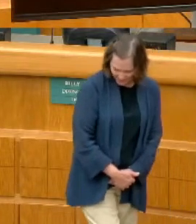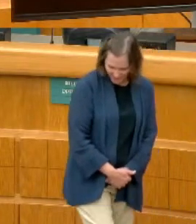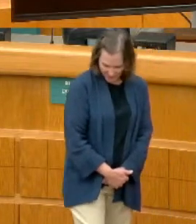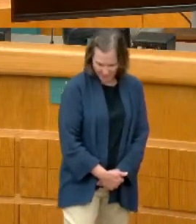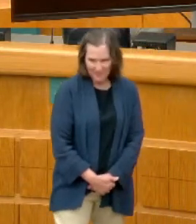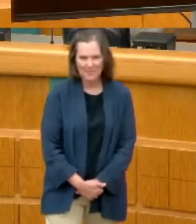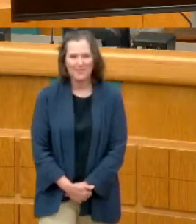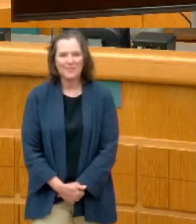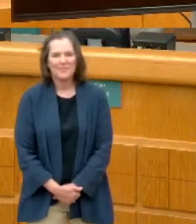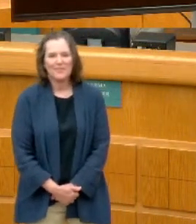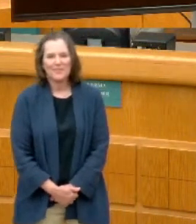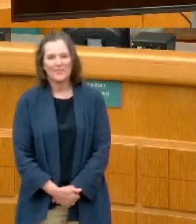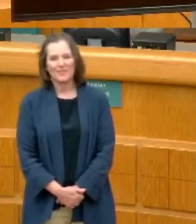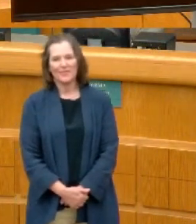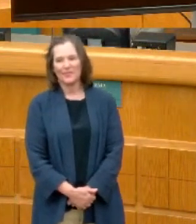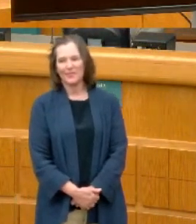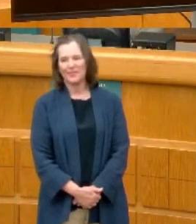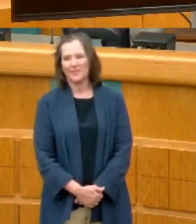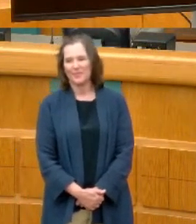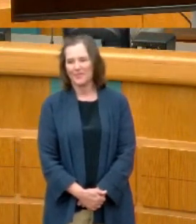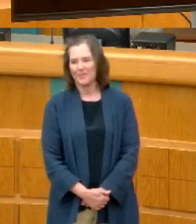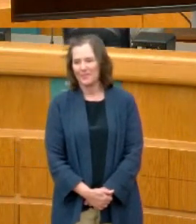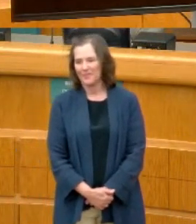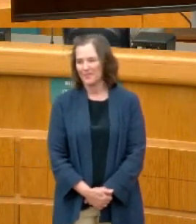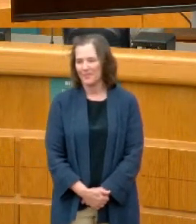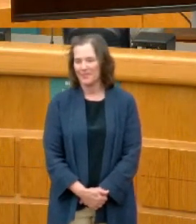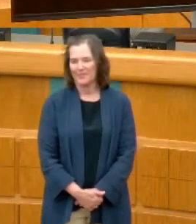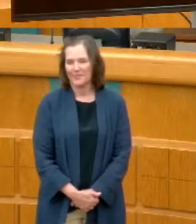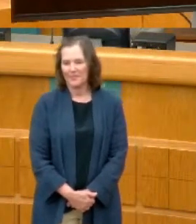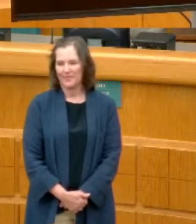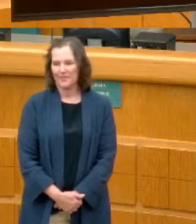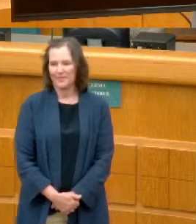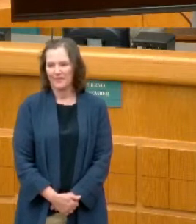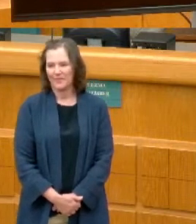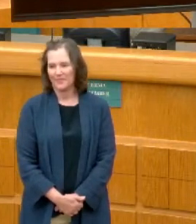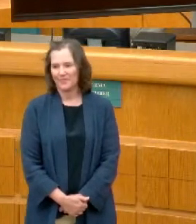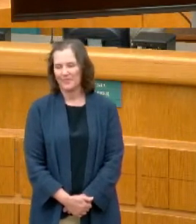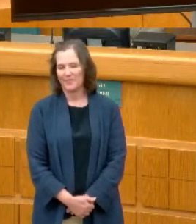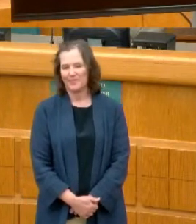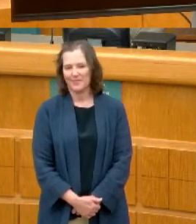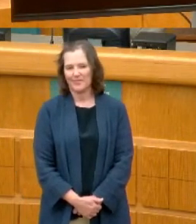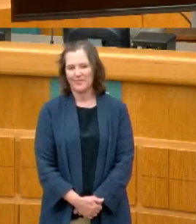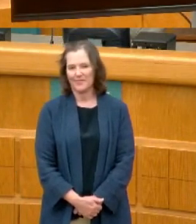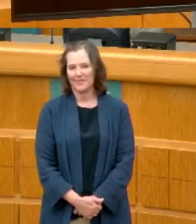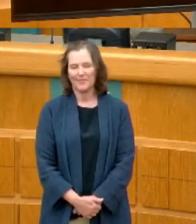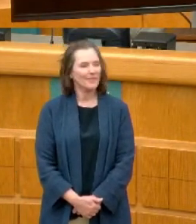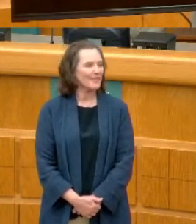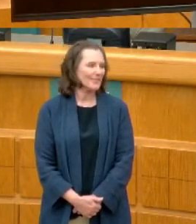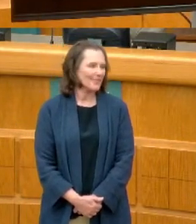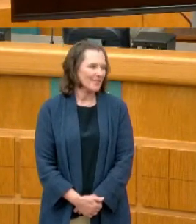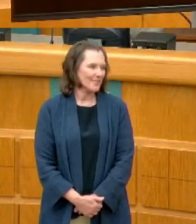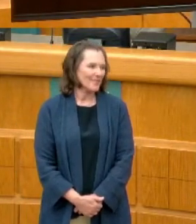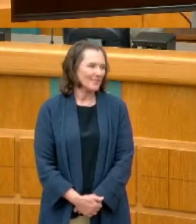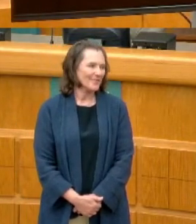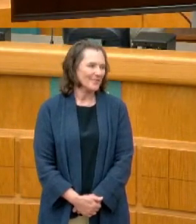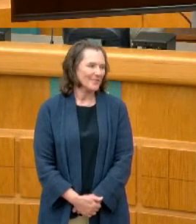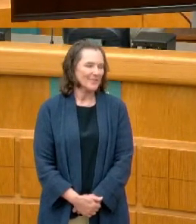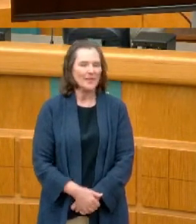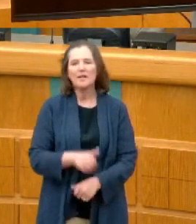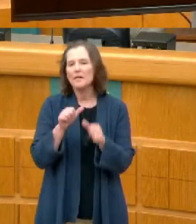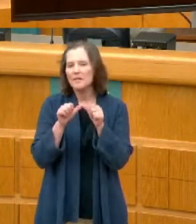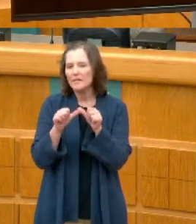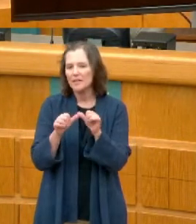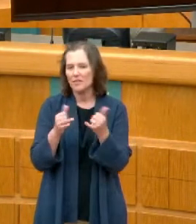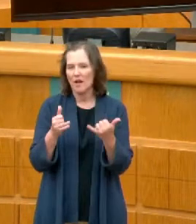de Enfermedades, el uso del cubrebocas, ahora se recomienda que las personas vacunadas y se encuentren en áreas con alto número de casos utilicen